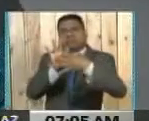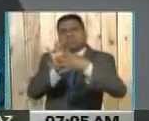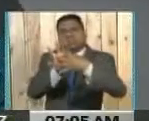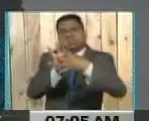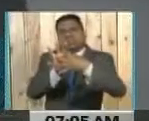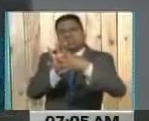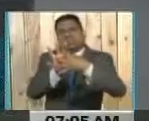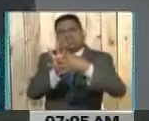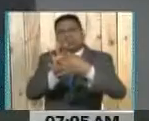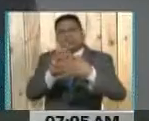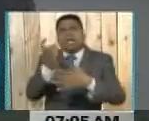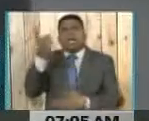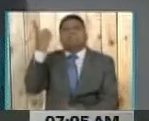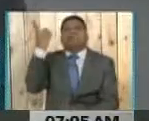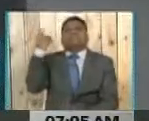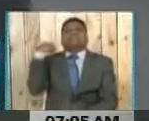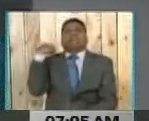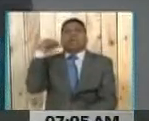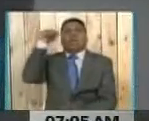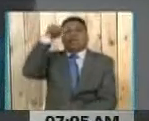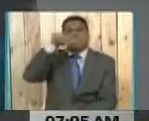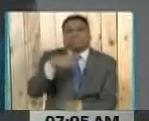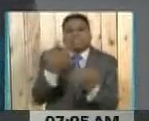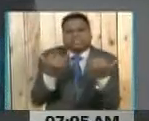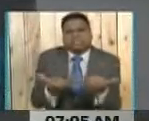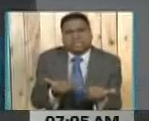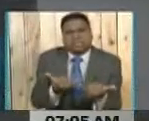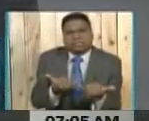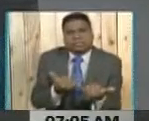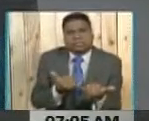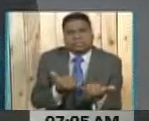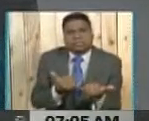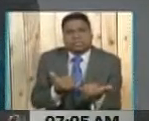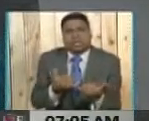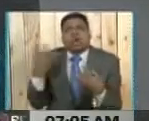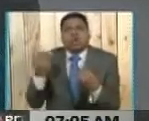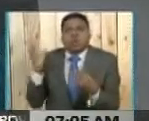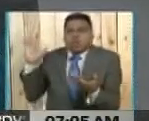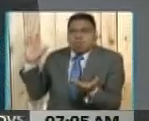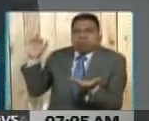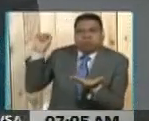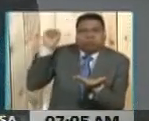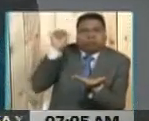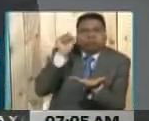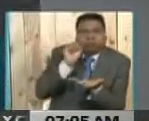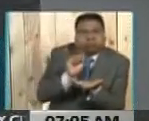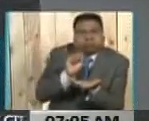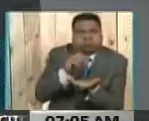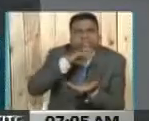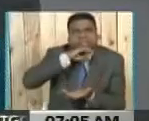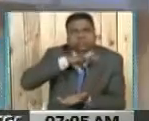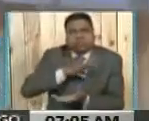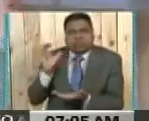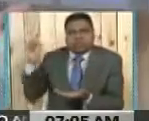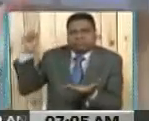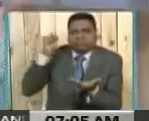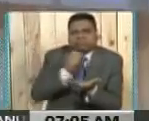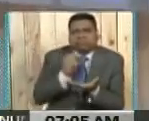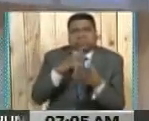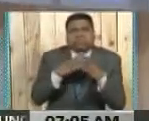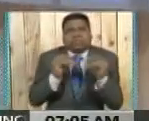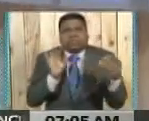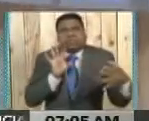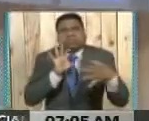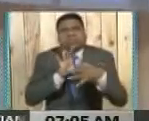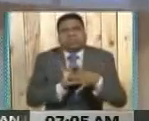entre pasado y presente, digamos, de cómo se trae, se recupera un pasado en función de las necesidades del presente. Y quizás se tiene por la conciencia